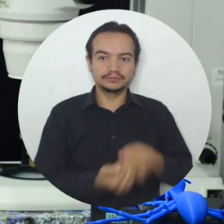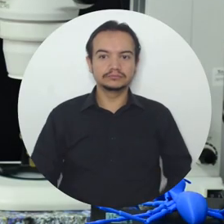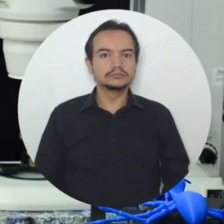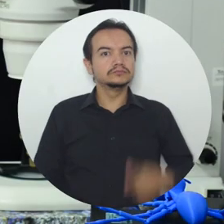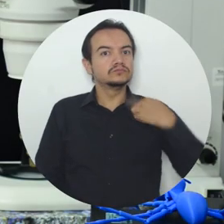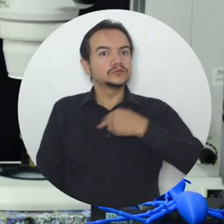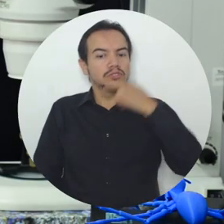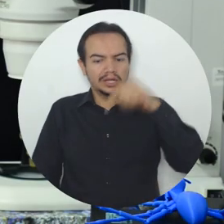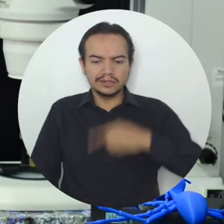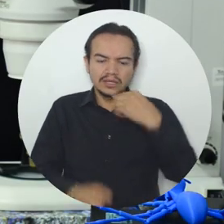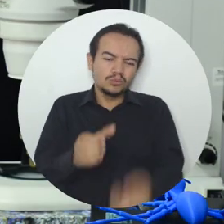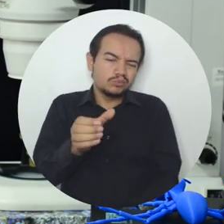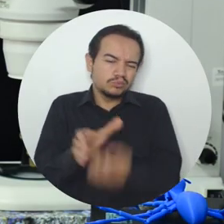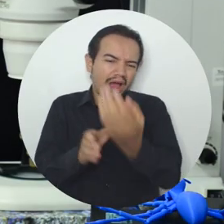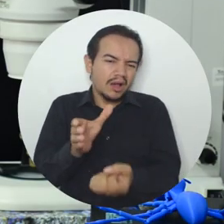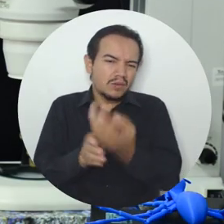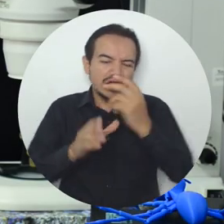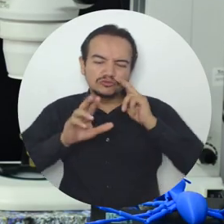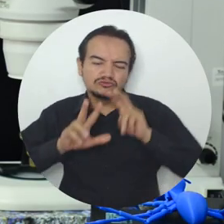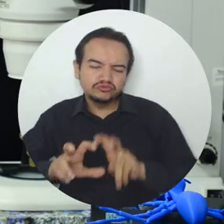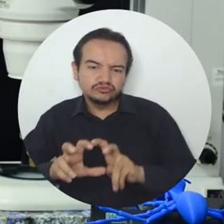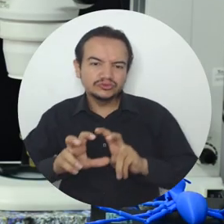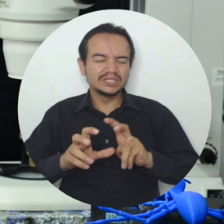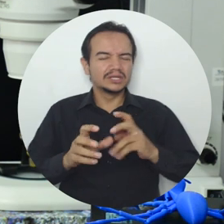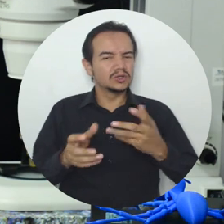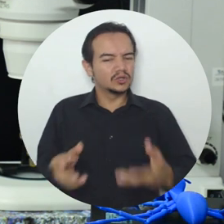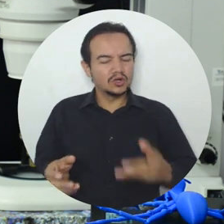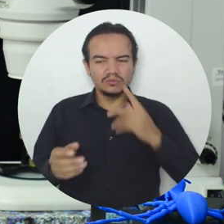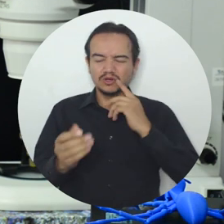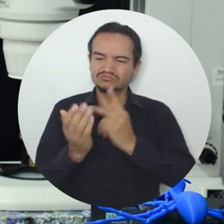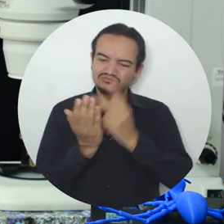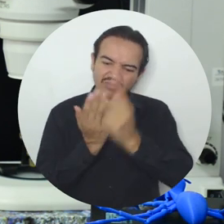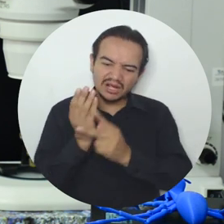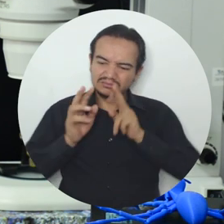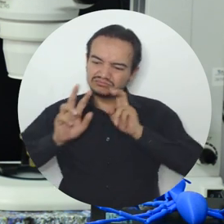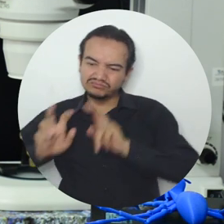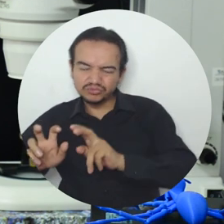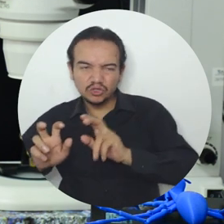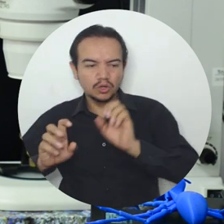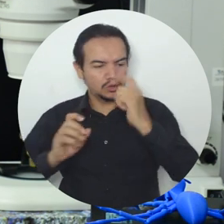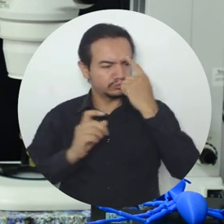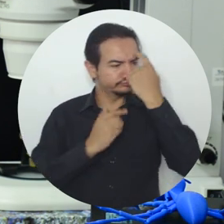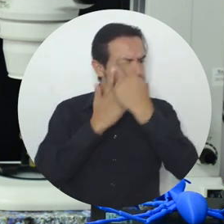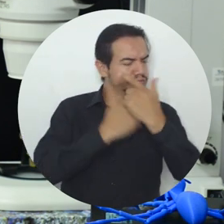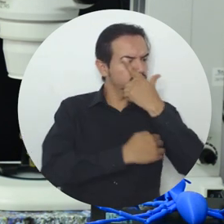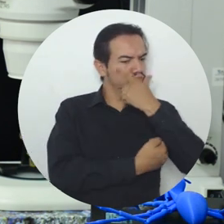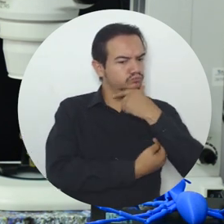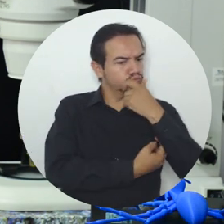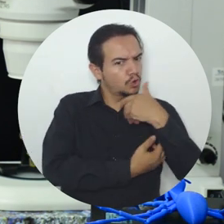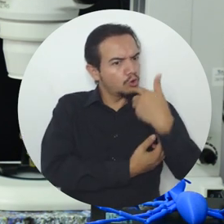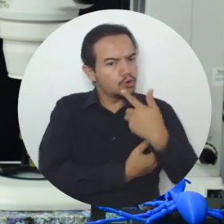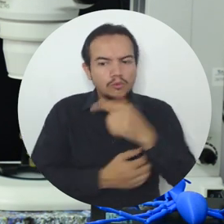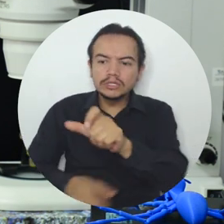producimos ciencia a través de todas nuestras investigaciones de los diferentes ideas y preguntas que surgen con